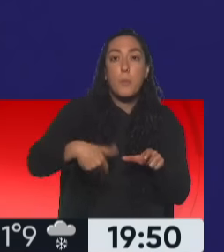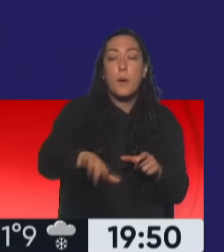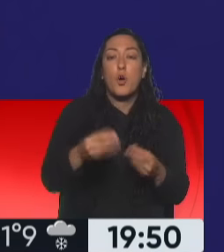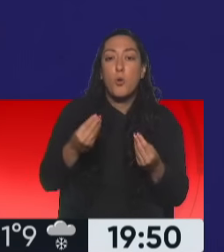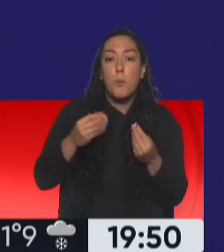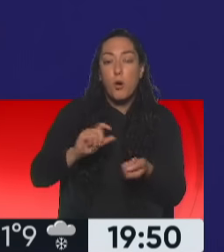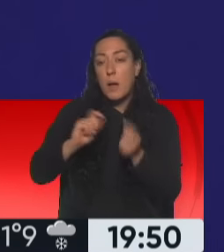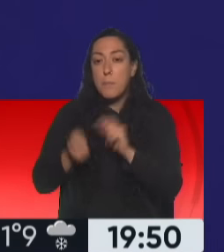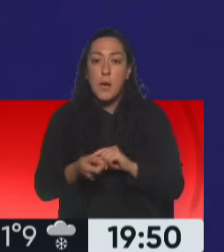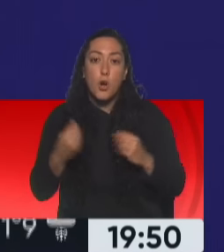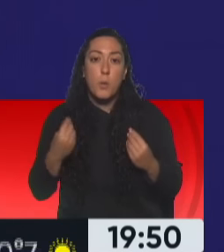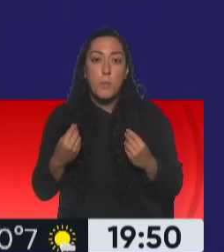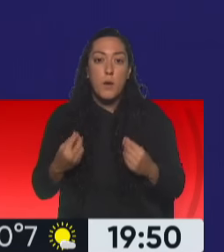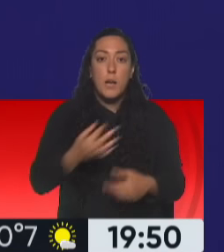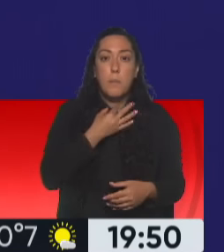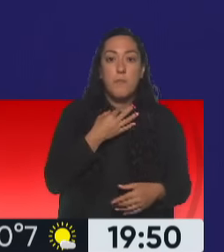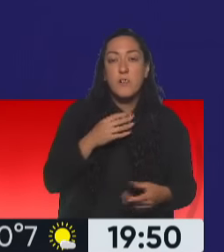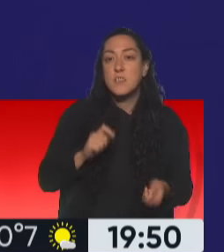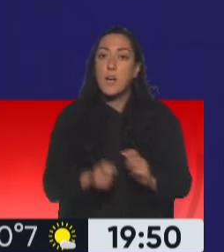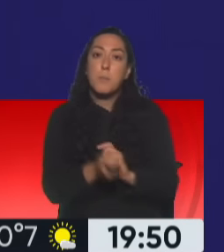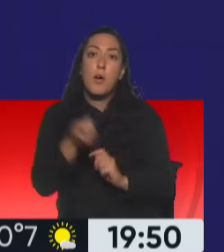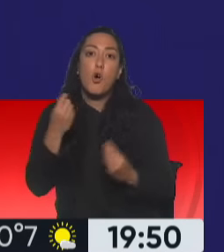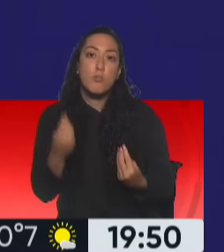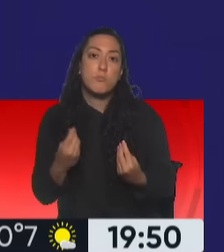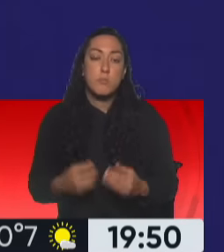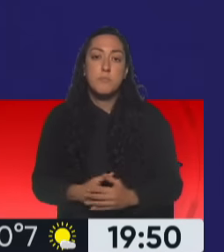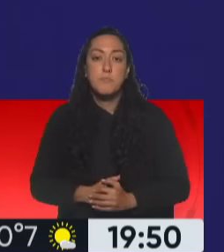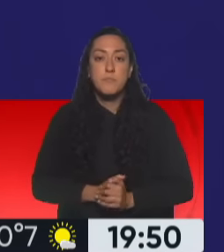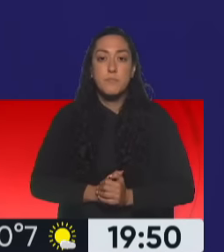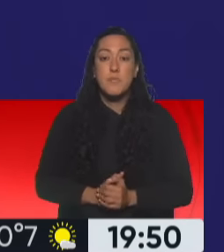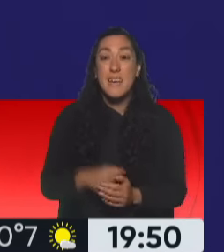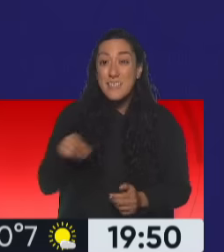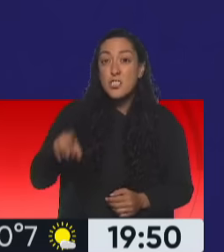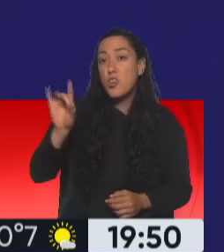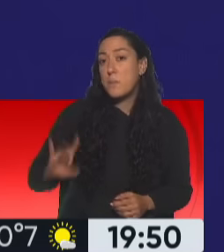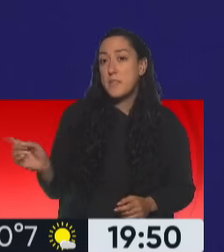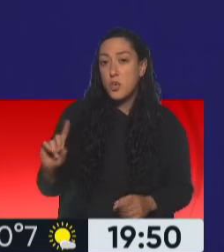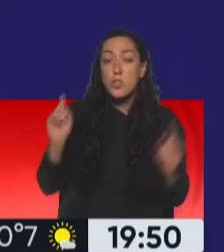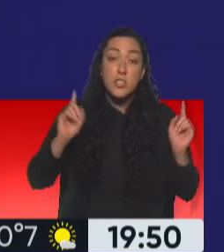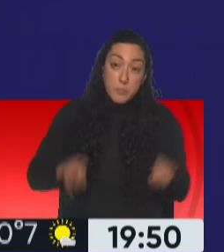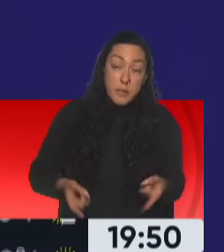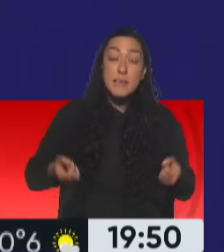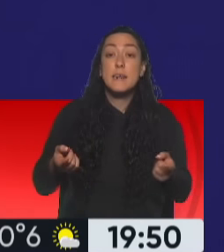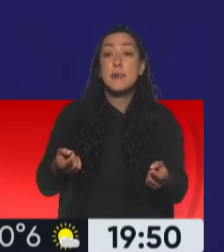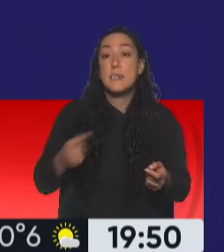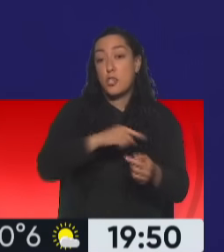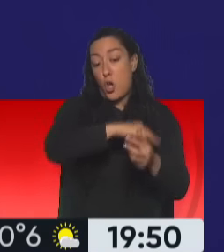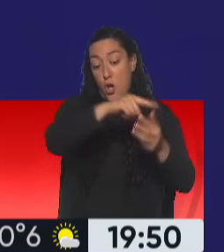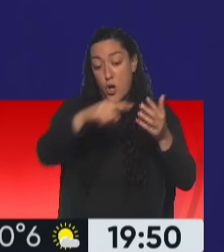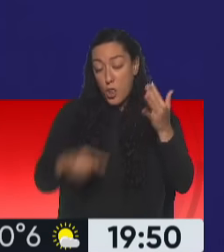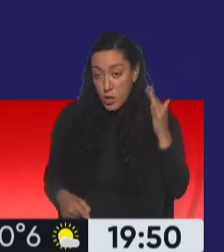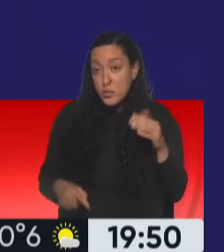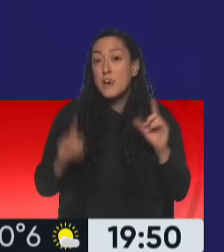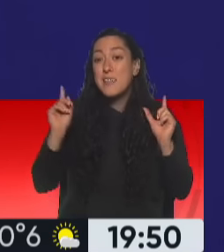mutar las preferencias. No solo eso, sino que además, como si todo eso fuera poco, van